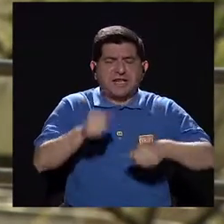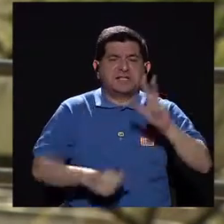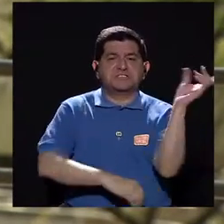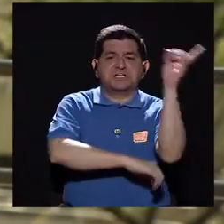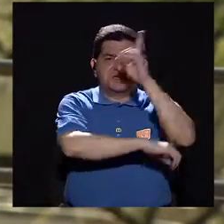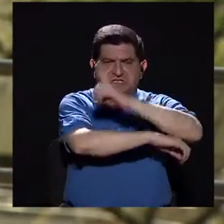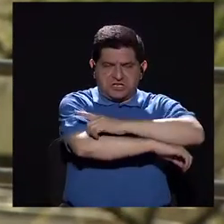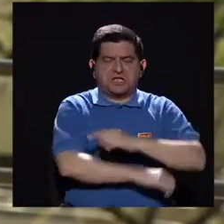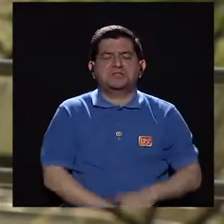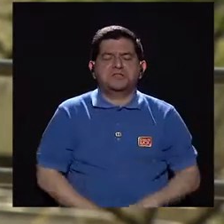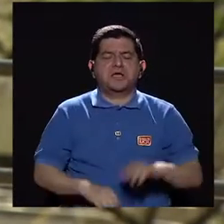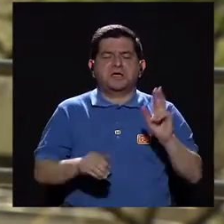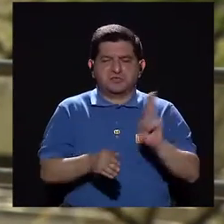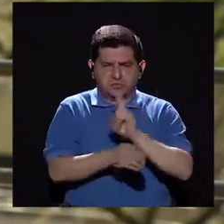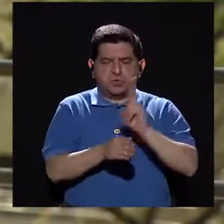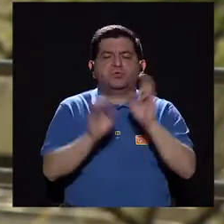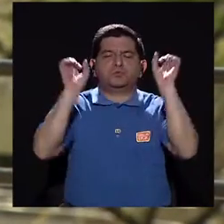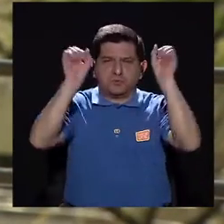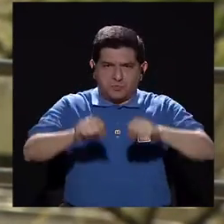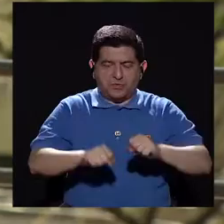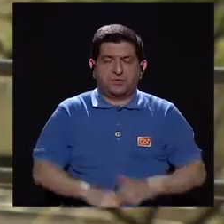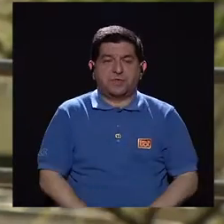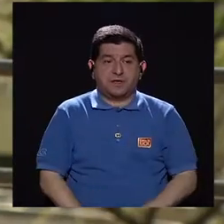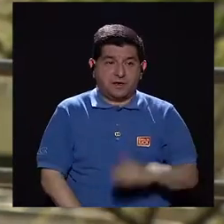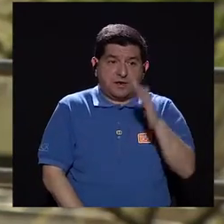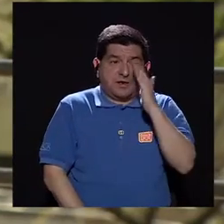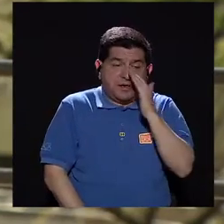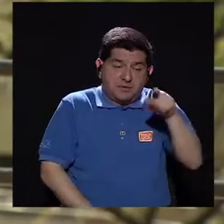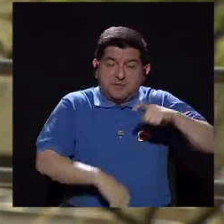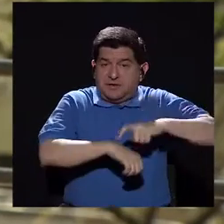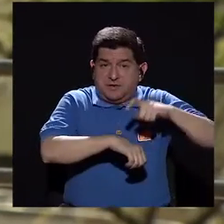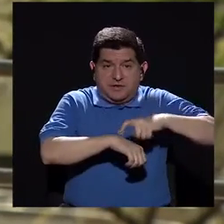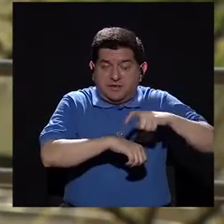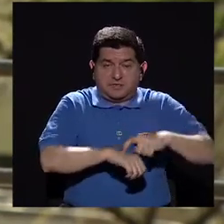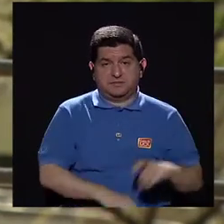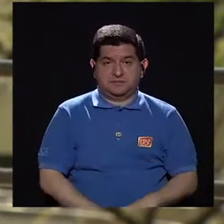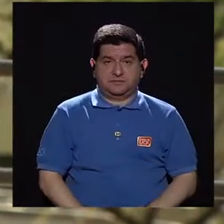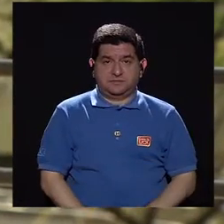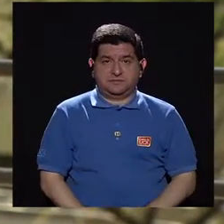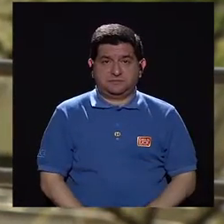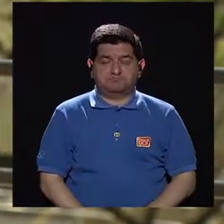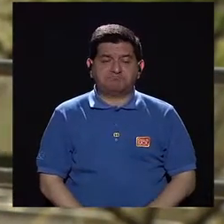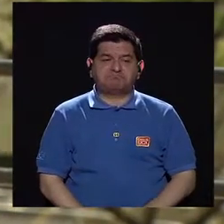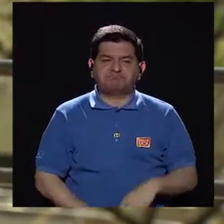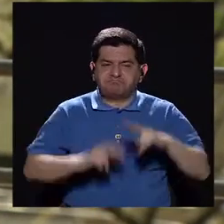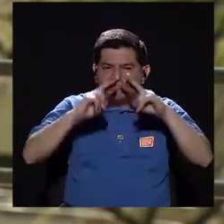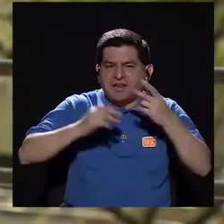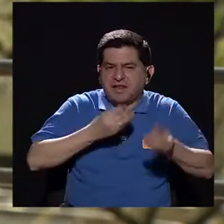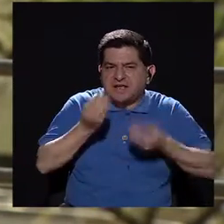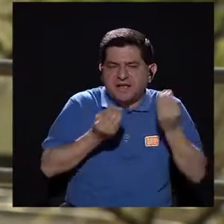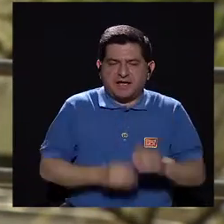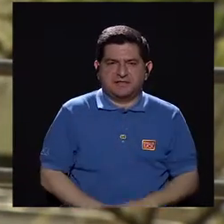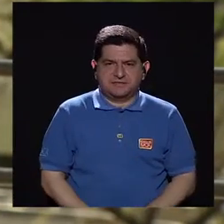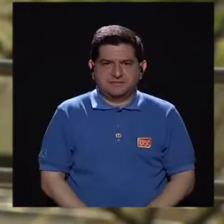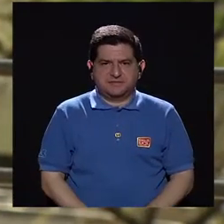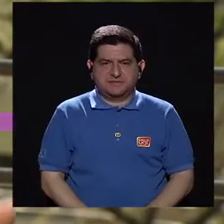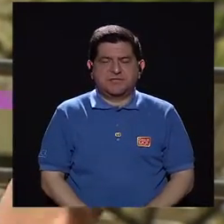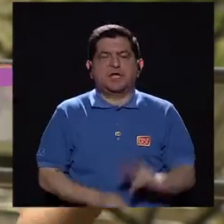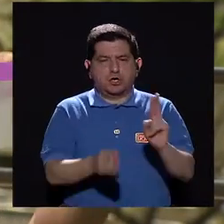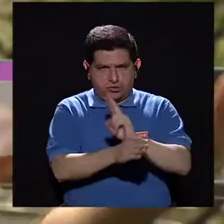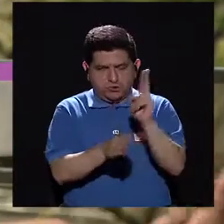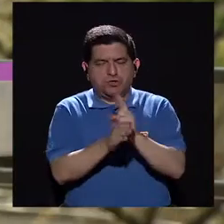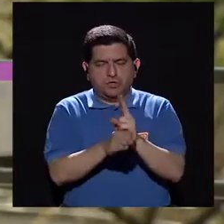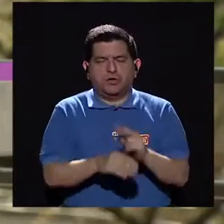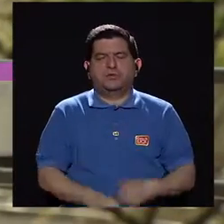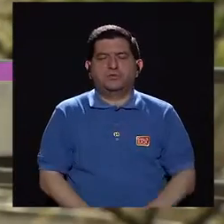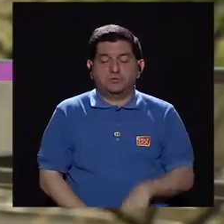dura 3 días. En esos 3 días, la mamá puede ver qué hace, si la